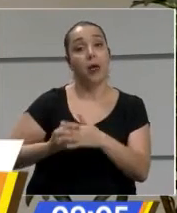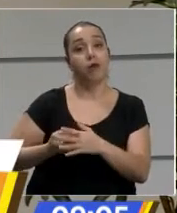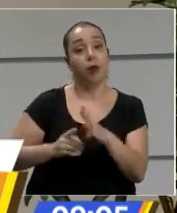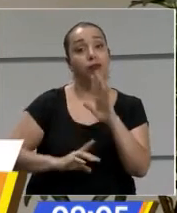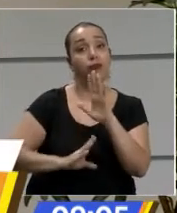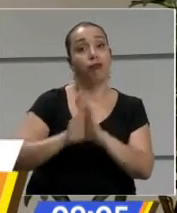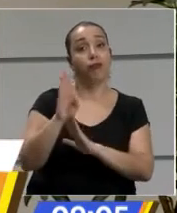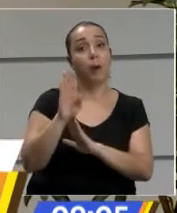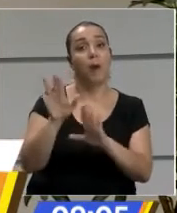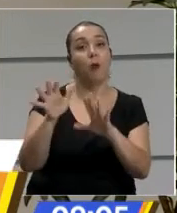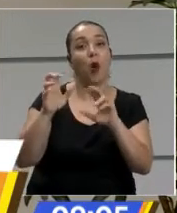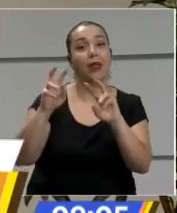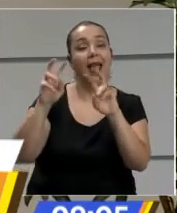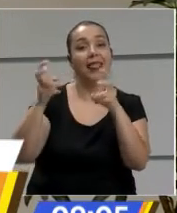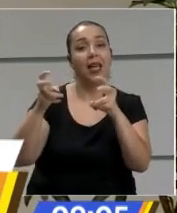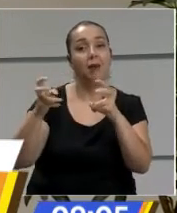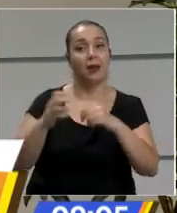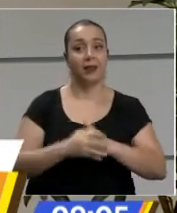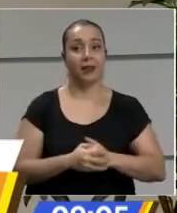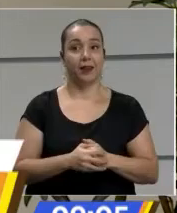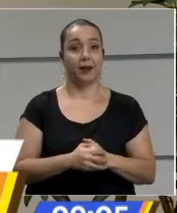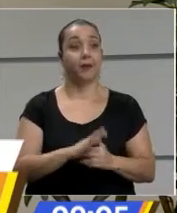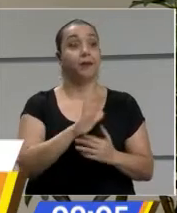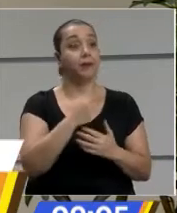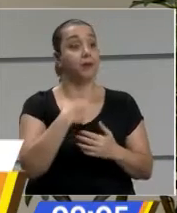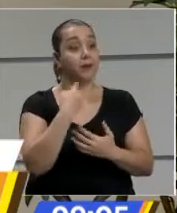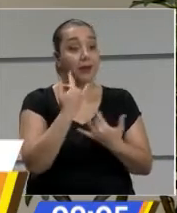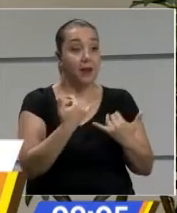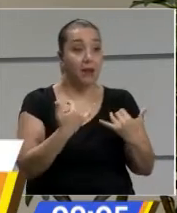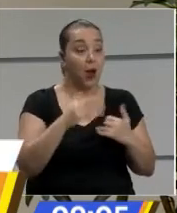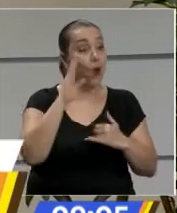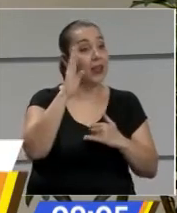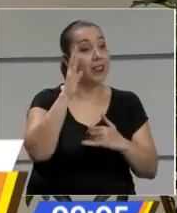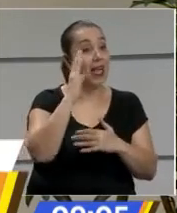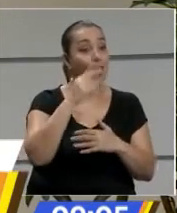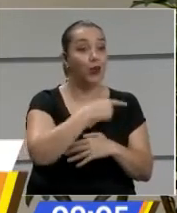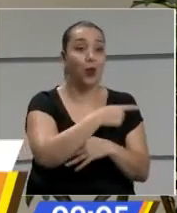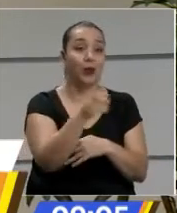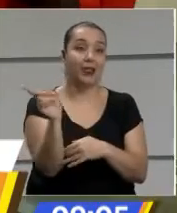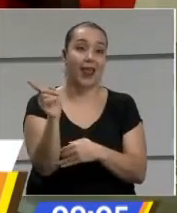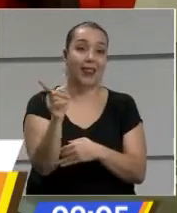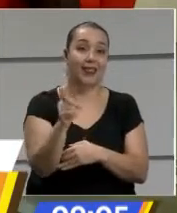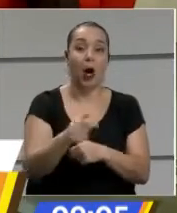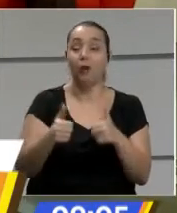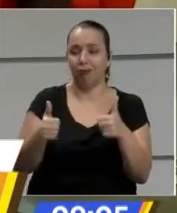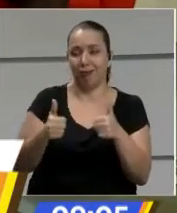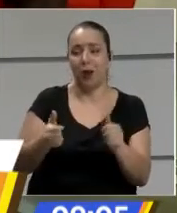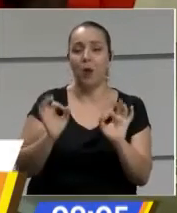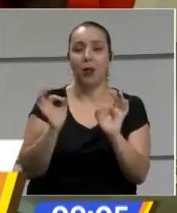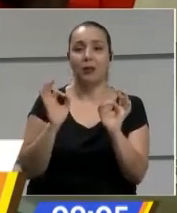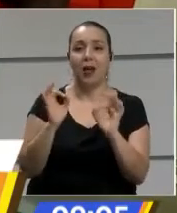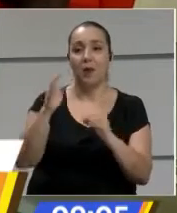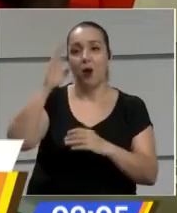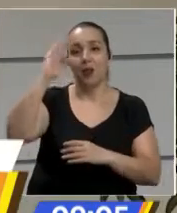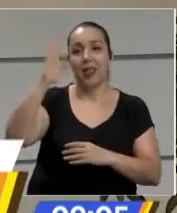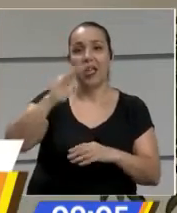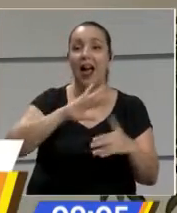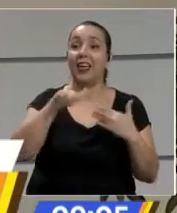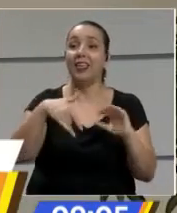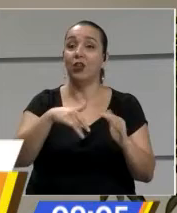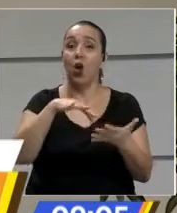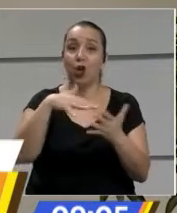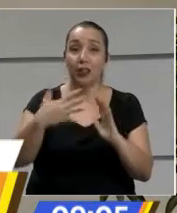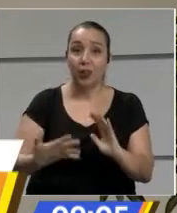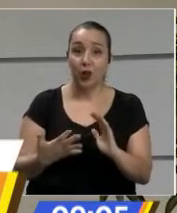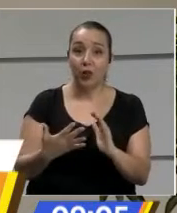desarrollar el tema que ella trae. Pero antes de eso, el saludito tuyo y el saludito de... Muy bien. Bueno, un saludo a todos los chicos, chicas que